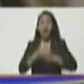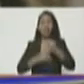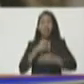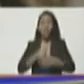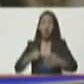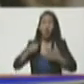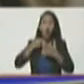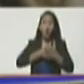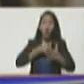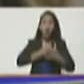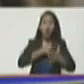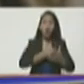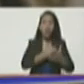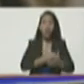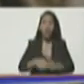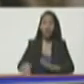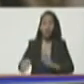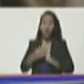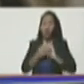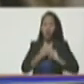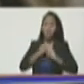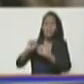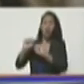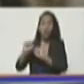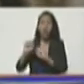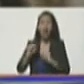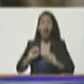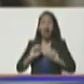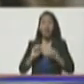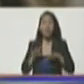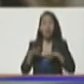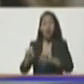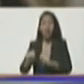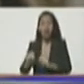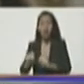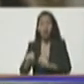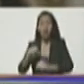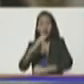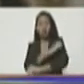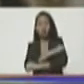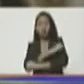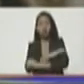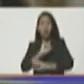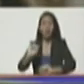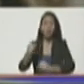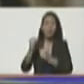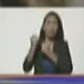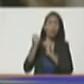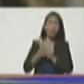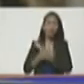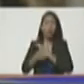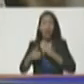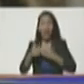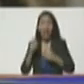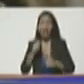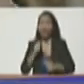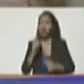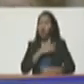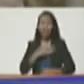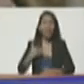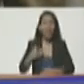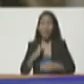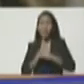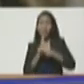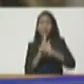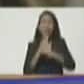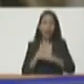ejemplar contra el imperialismo y la oligarquía que pretenden impedir el avance de la obra iniciada